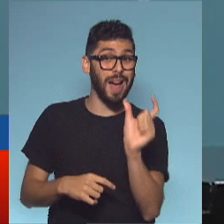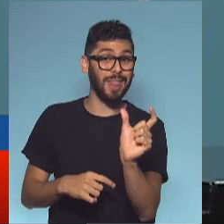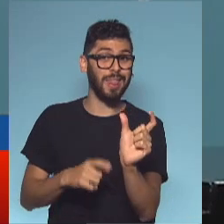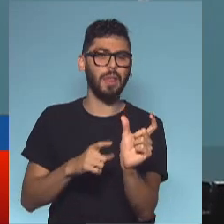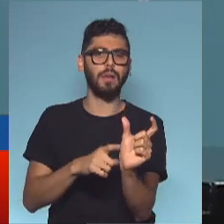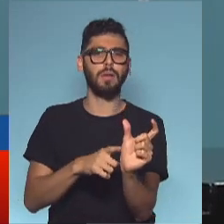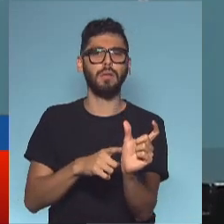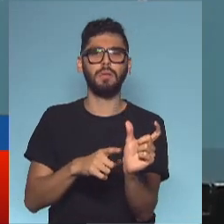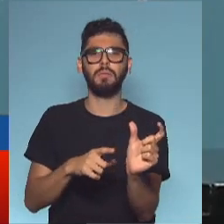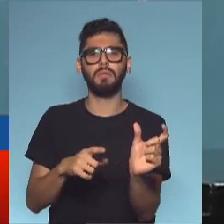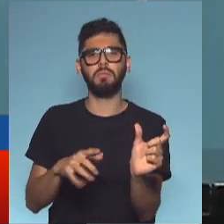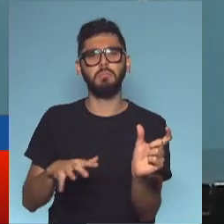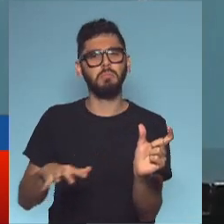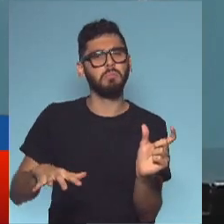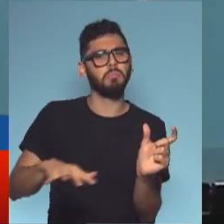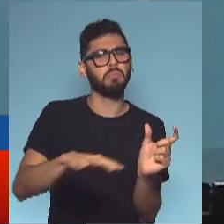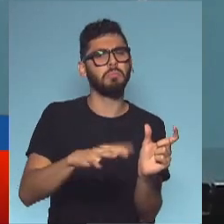se toma como que